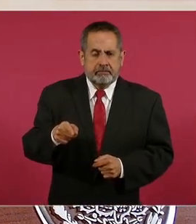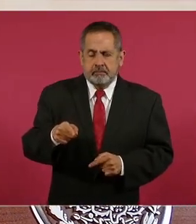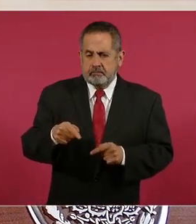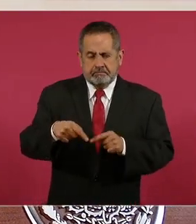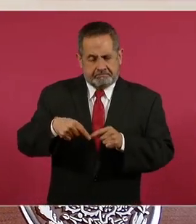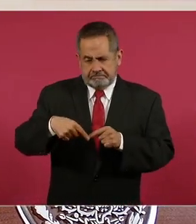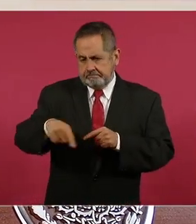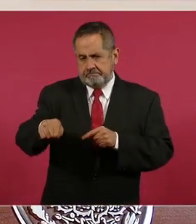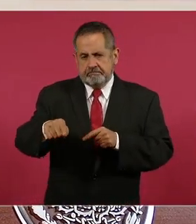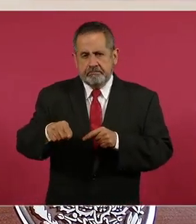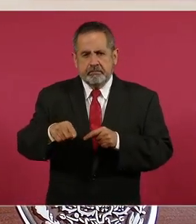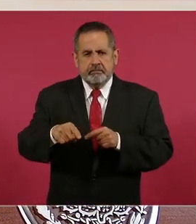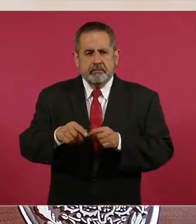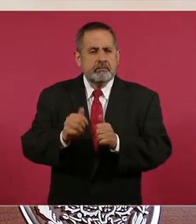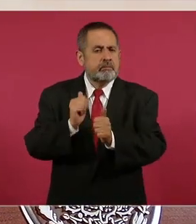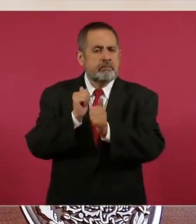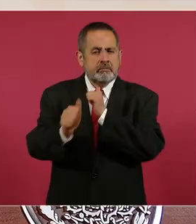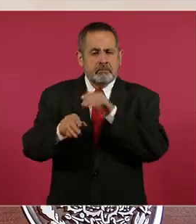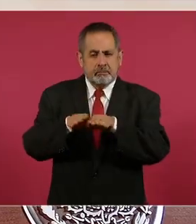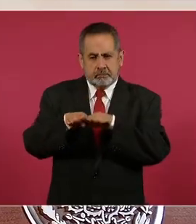tránsito de la autopista